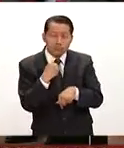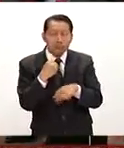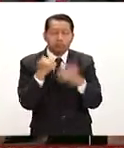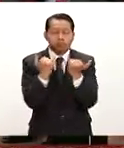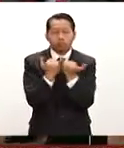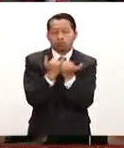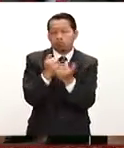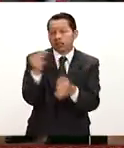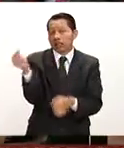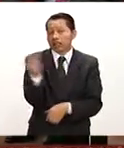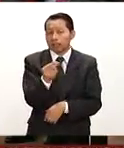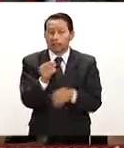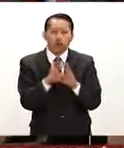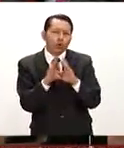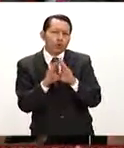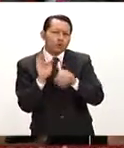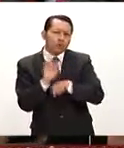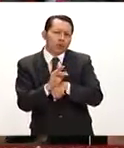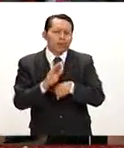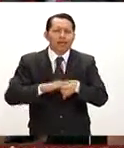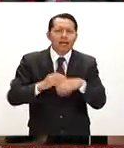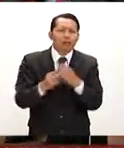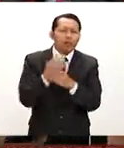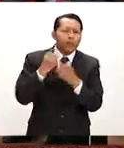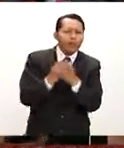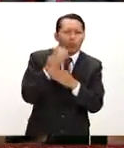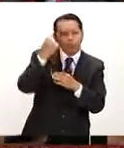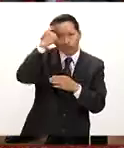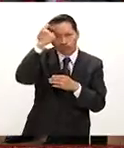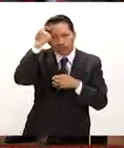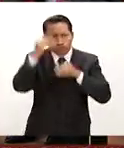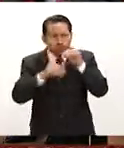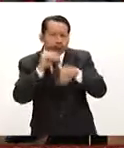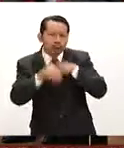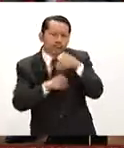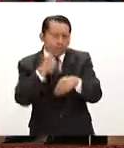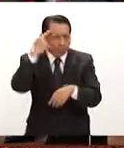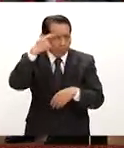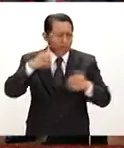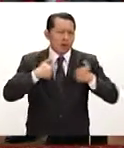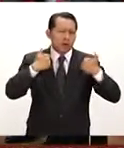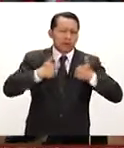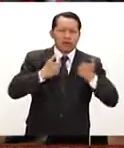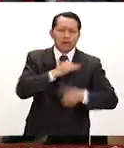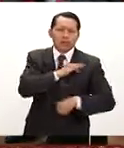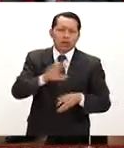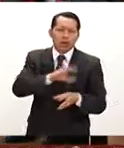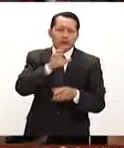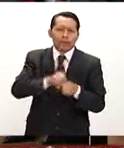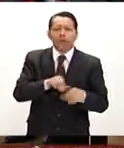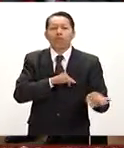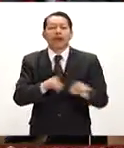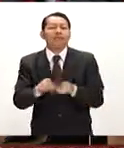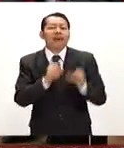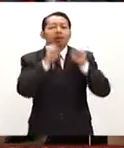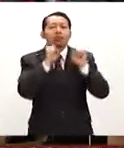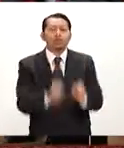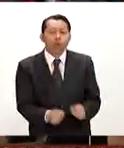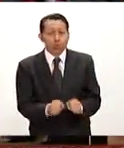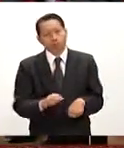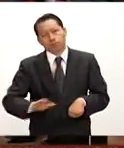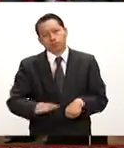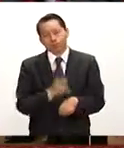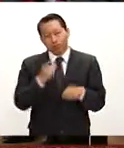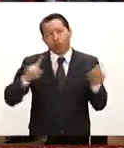tenemos que aplicarla de una manera más innovadora, más creativa, para que los jóvenes puedan contar con un trabajo seguro, porque los